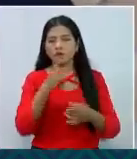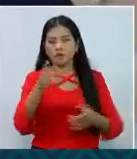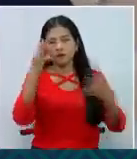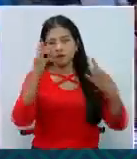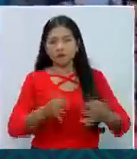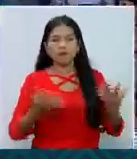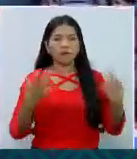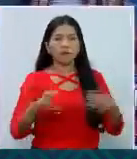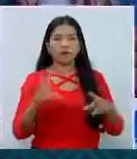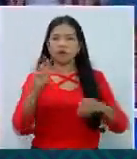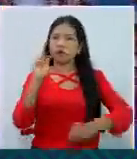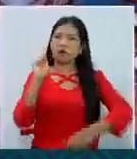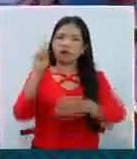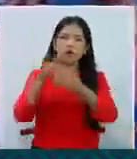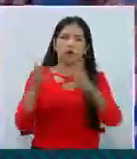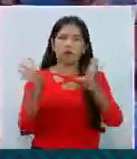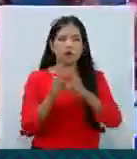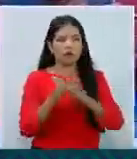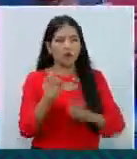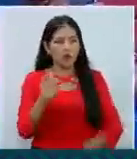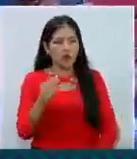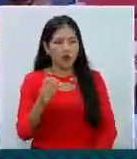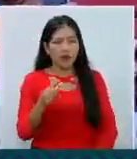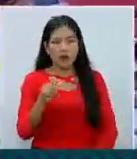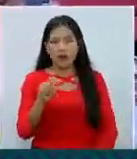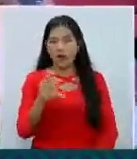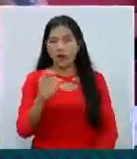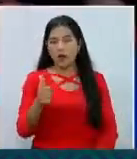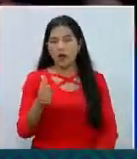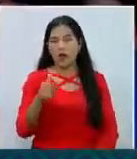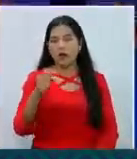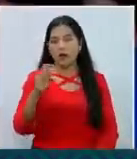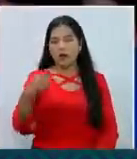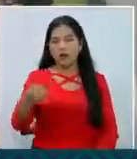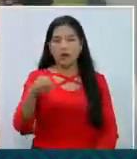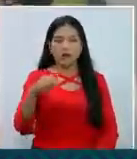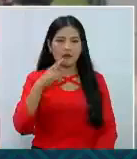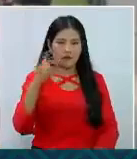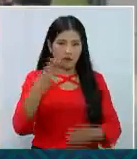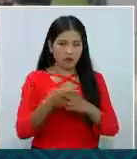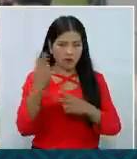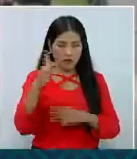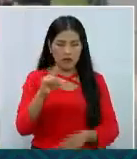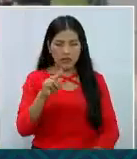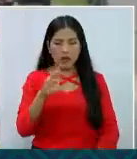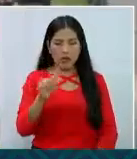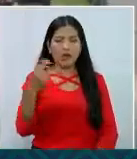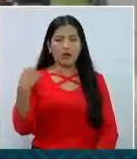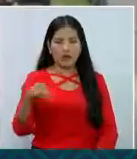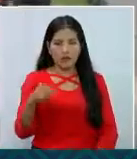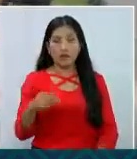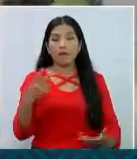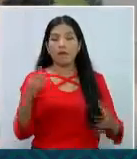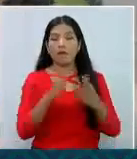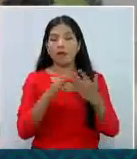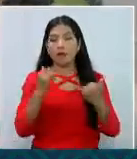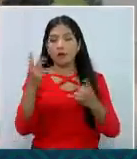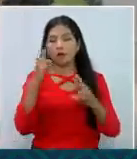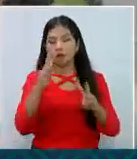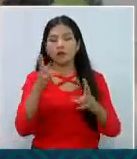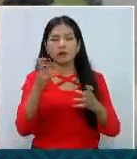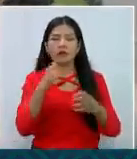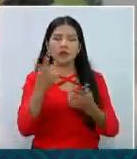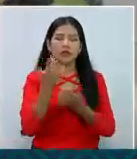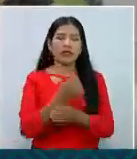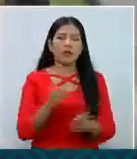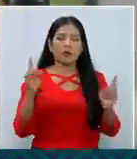participar en el Congreso de la Ucaeñe y se declara en estado de emergencia, convocando a un gran marcha y cabildo por la democracia para el próximo